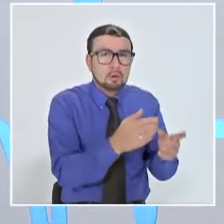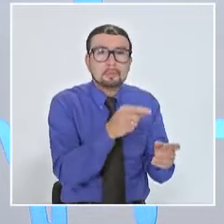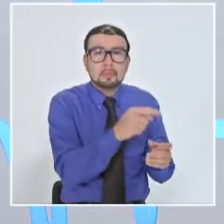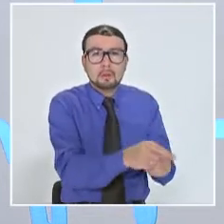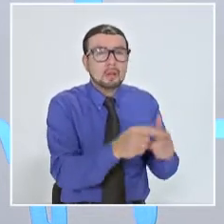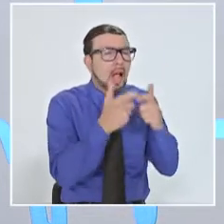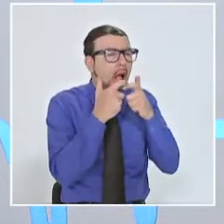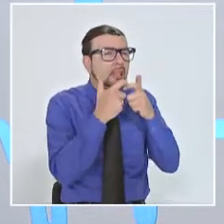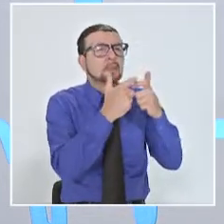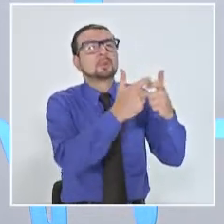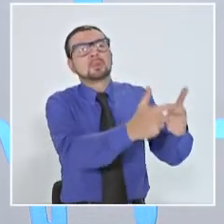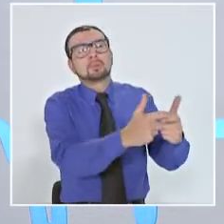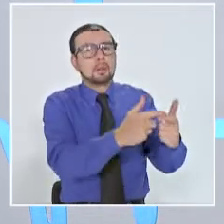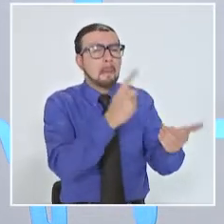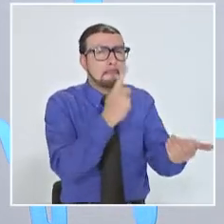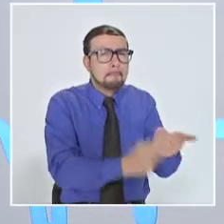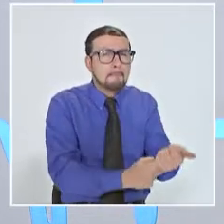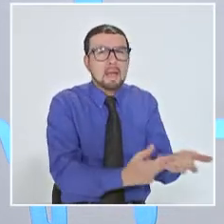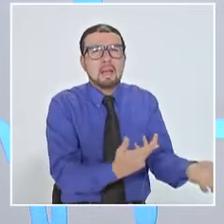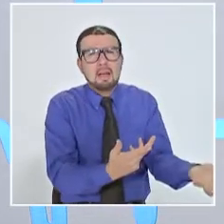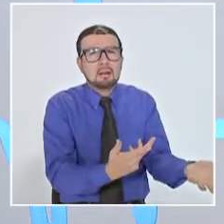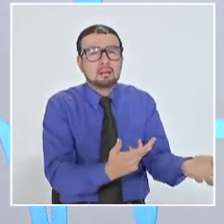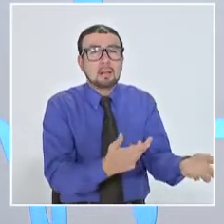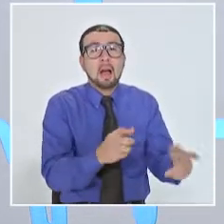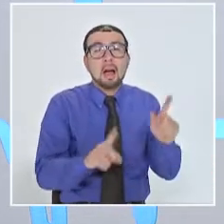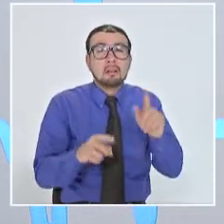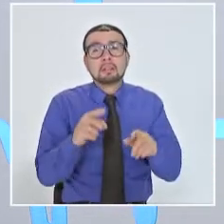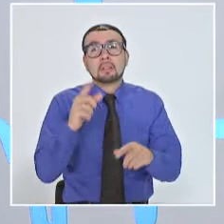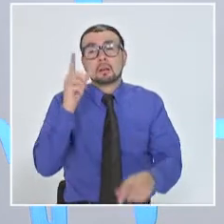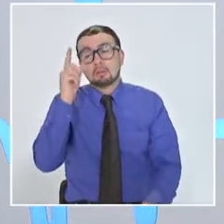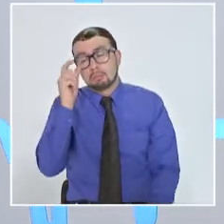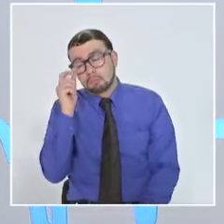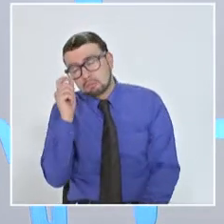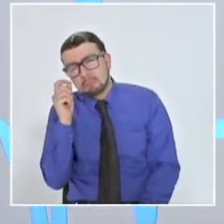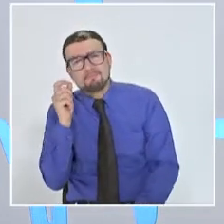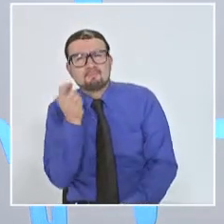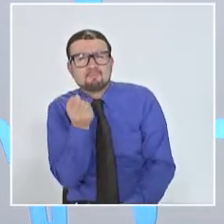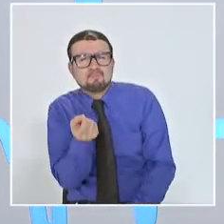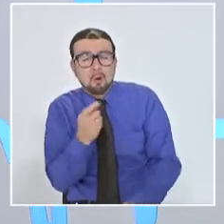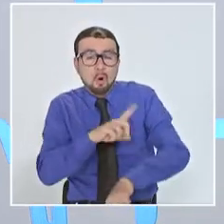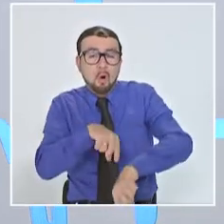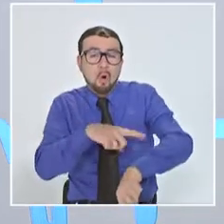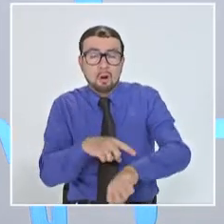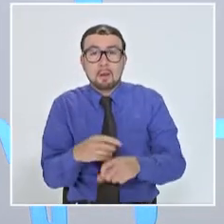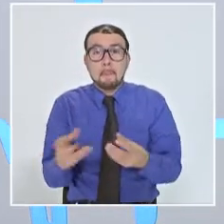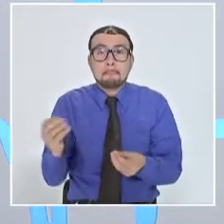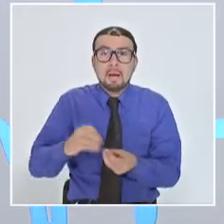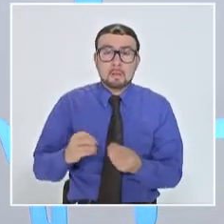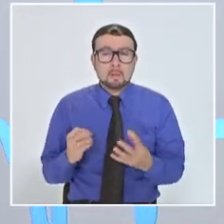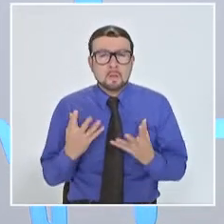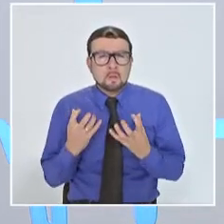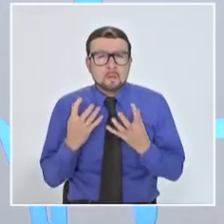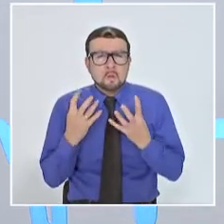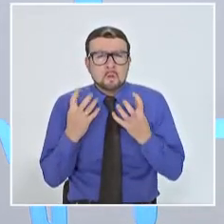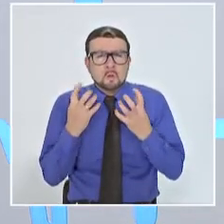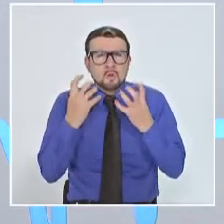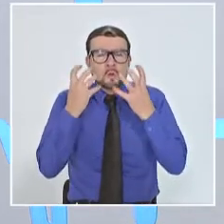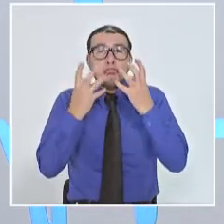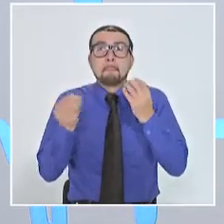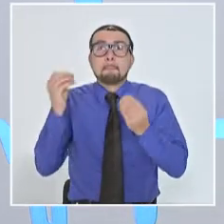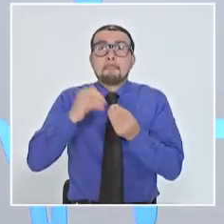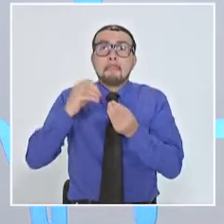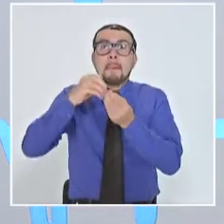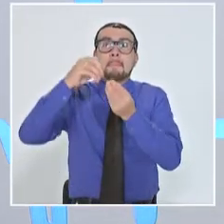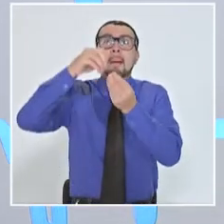pizzas, los perros. La otra razón es que dormimos menos, tenemos más estrés y cada uno de estos factores se van uniendo para